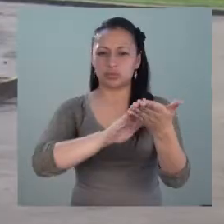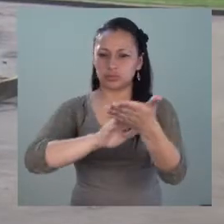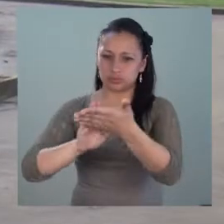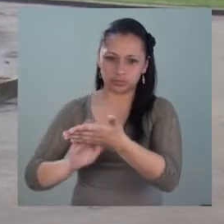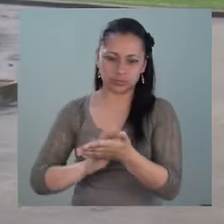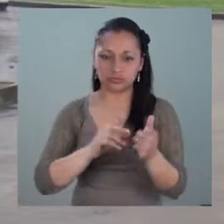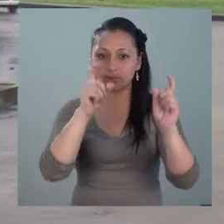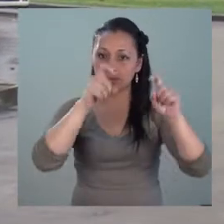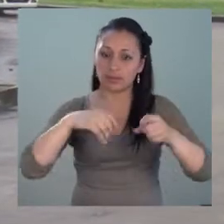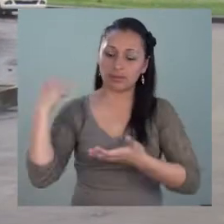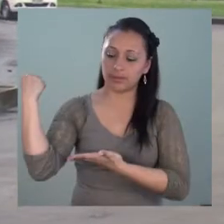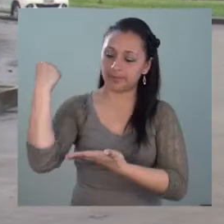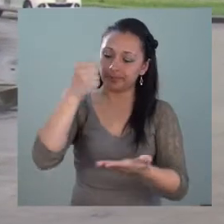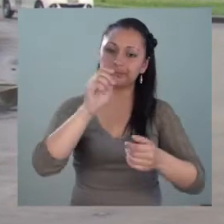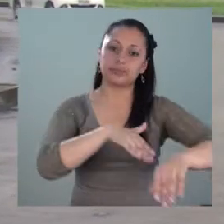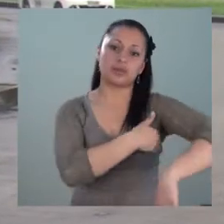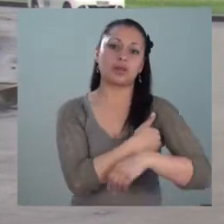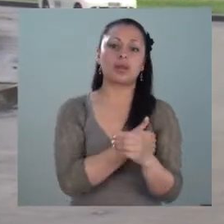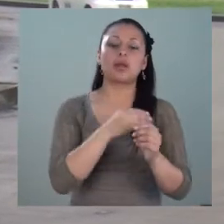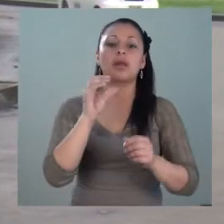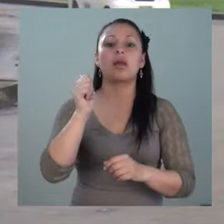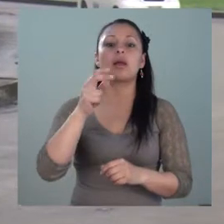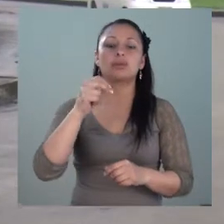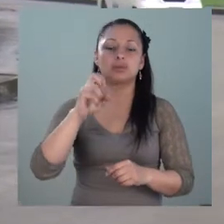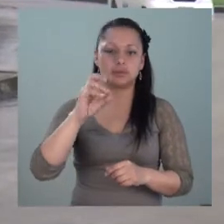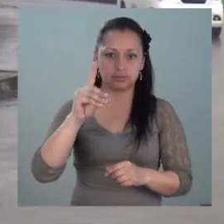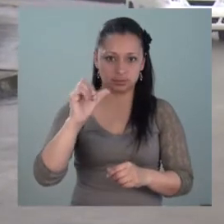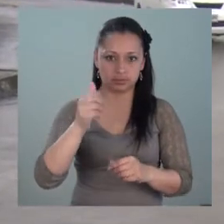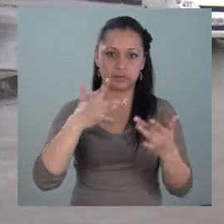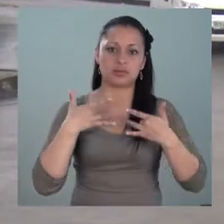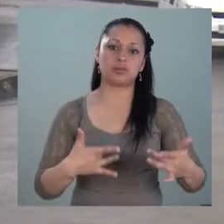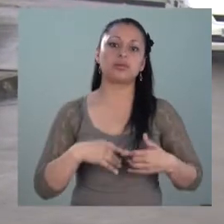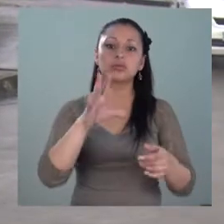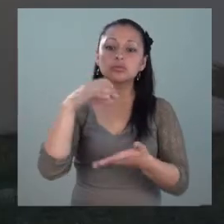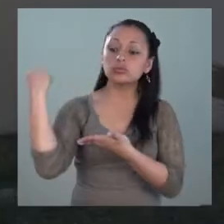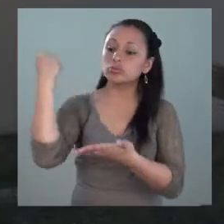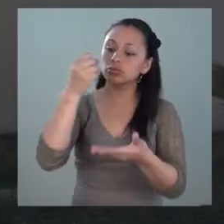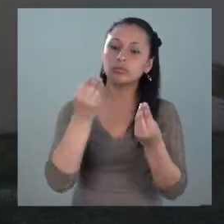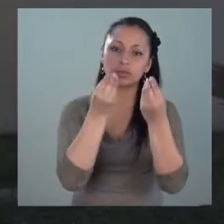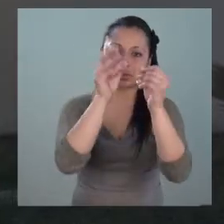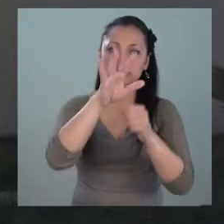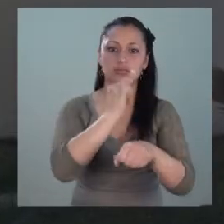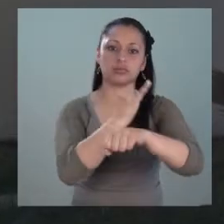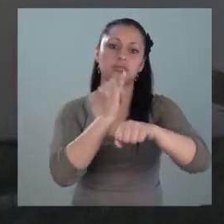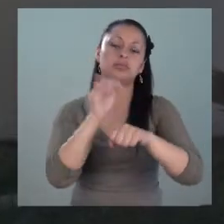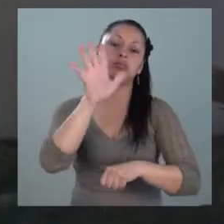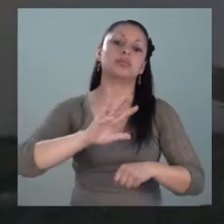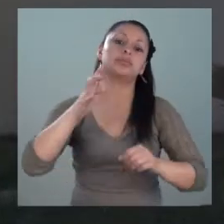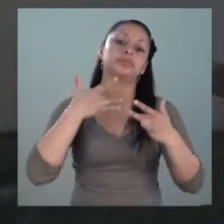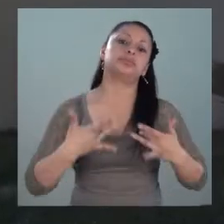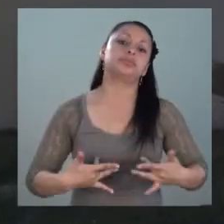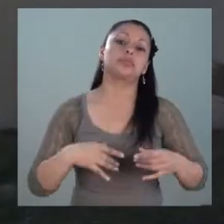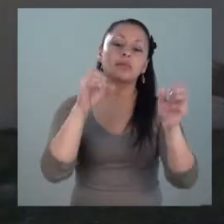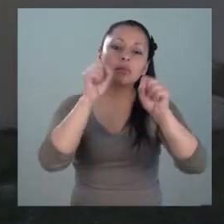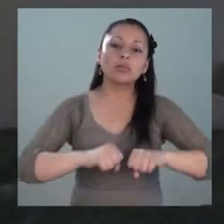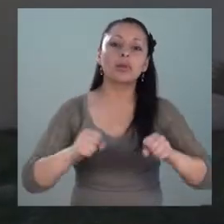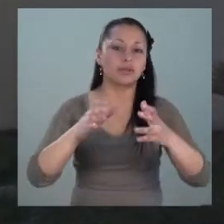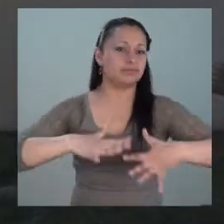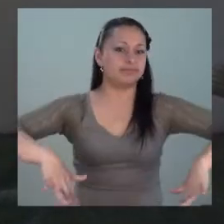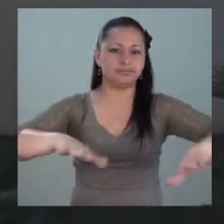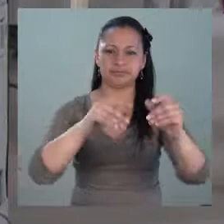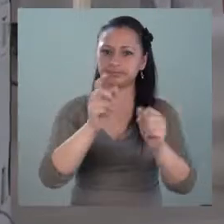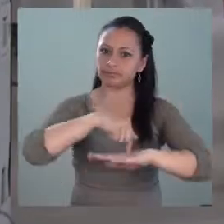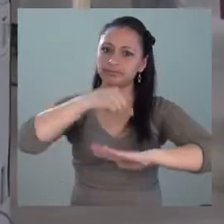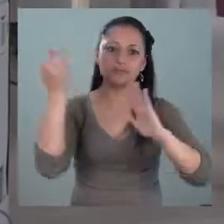que en próximas horas debe ser aprobado por los ministerios de Hacienda y Salud, para con estos recursos del departamento, a través del Instituto Departamental de Salud,